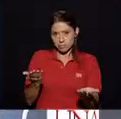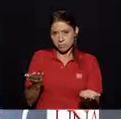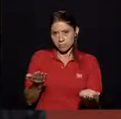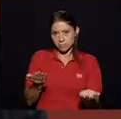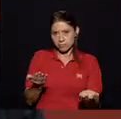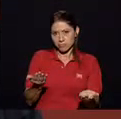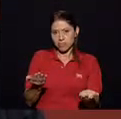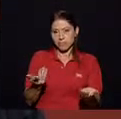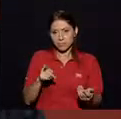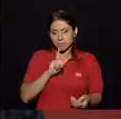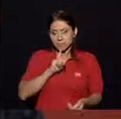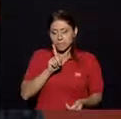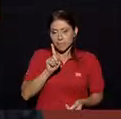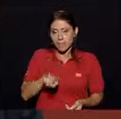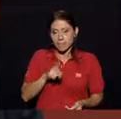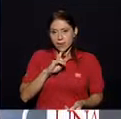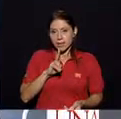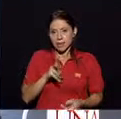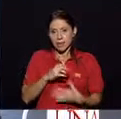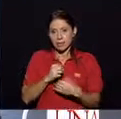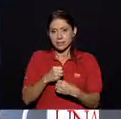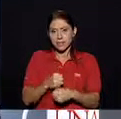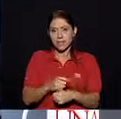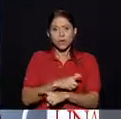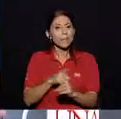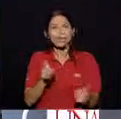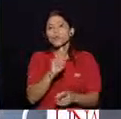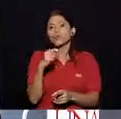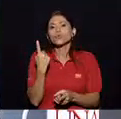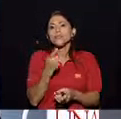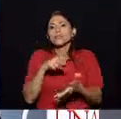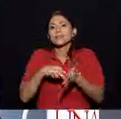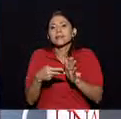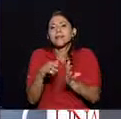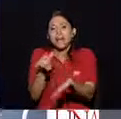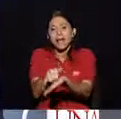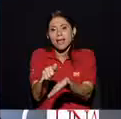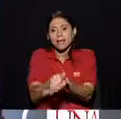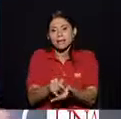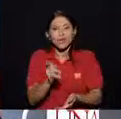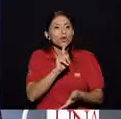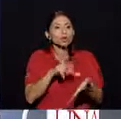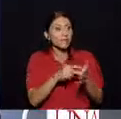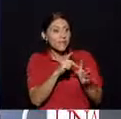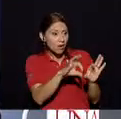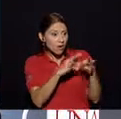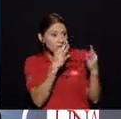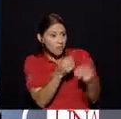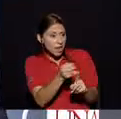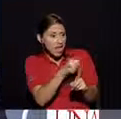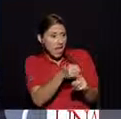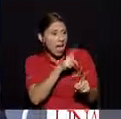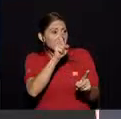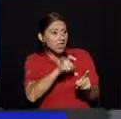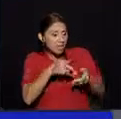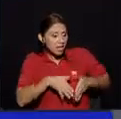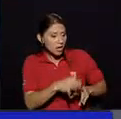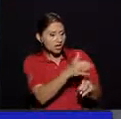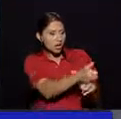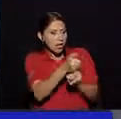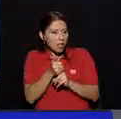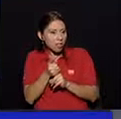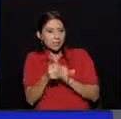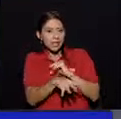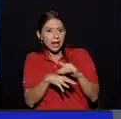otro proceso que nunca es claro cómo va a terminar, ¿verdad? Porque si hay muchos factores en la familia, los procesos